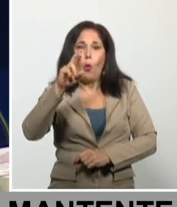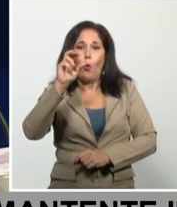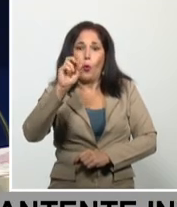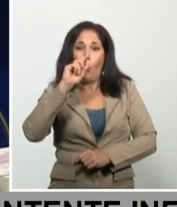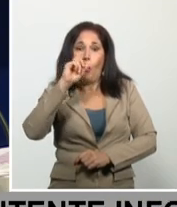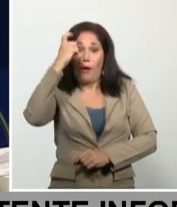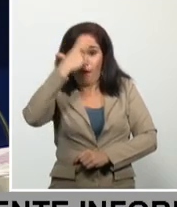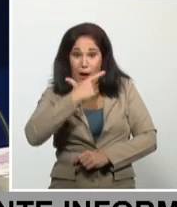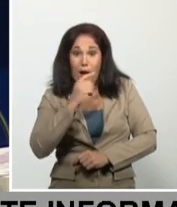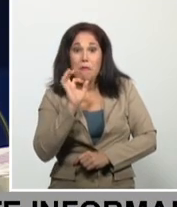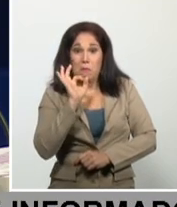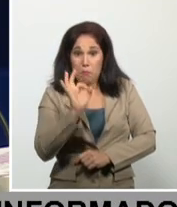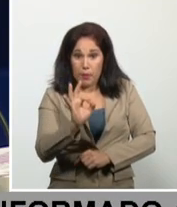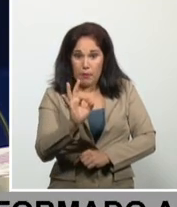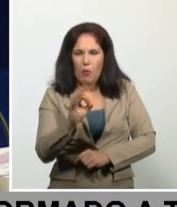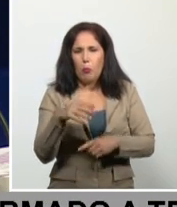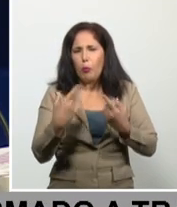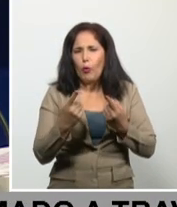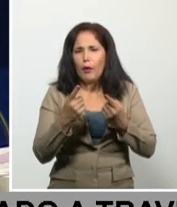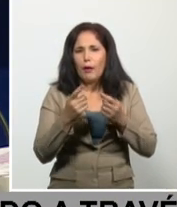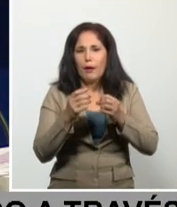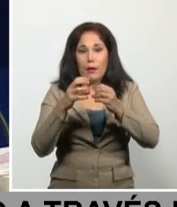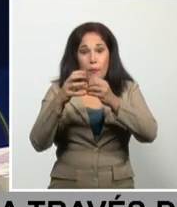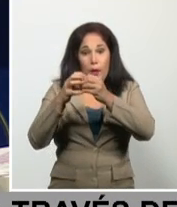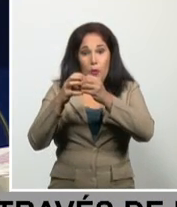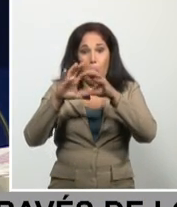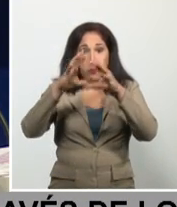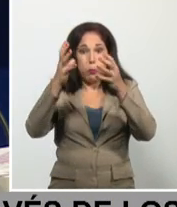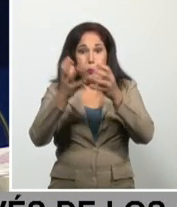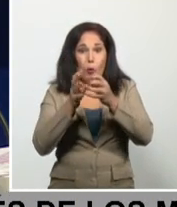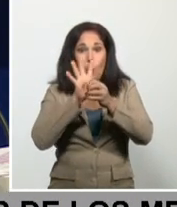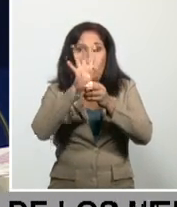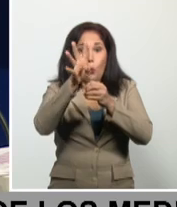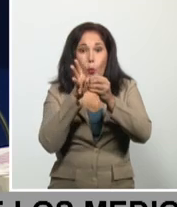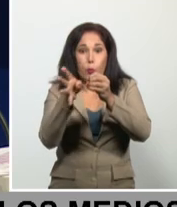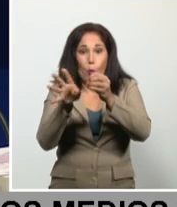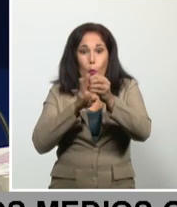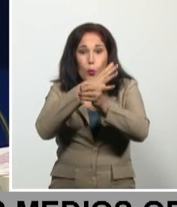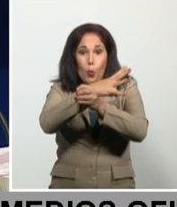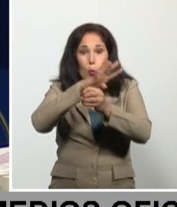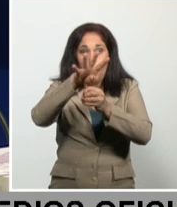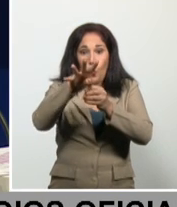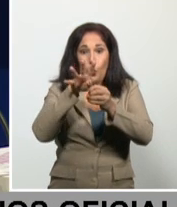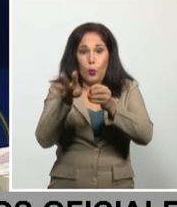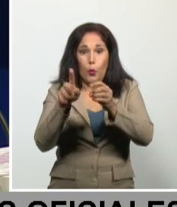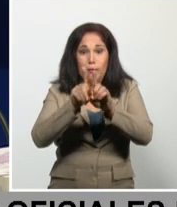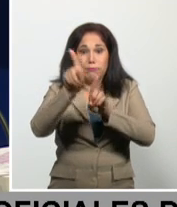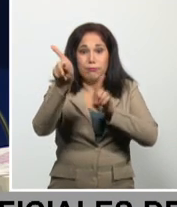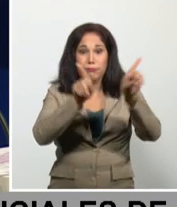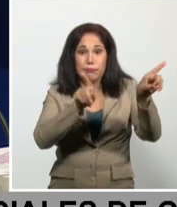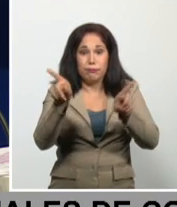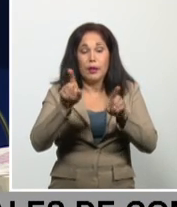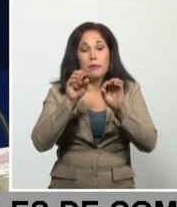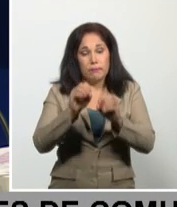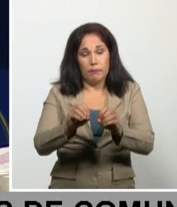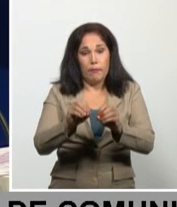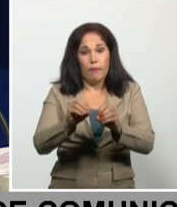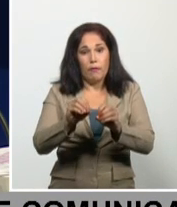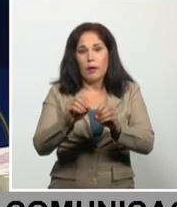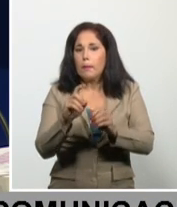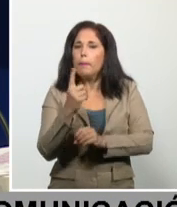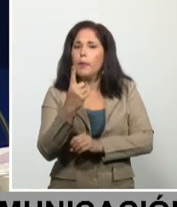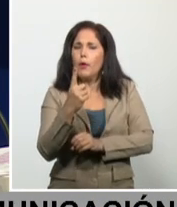tiene una protuberancia que parece una corona. Se denominó